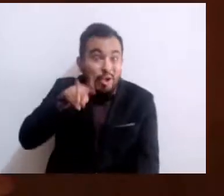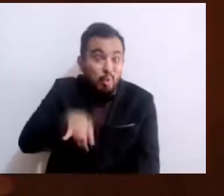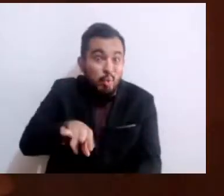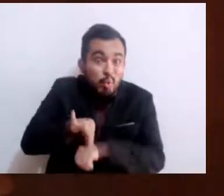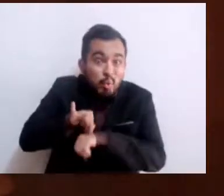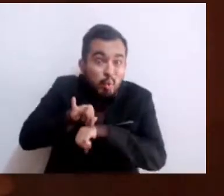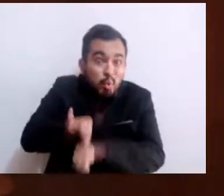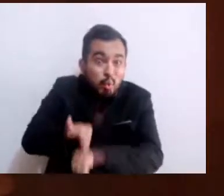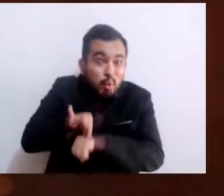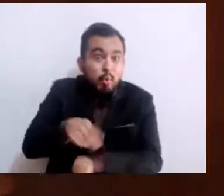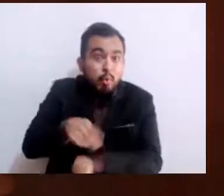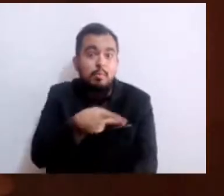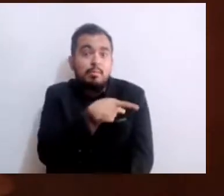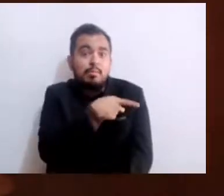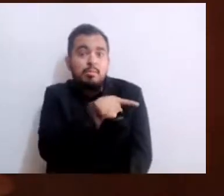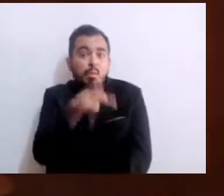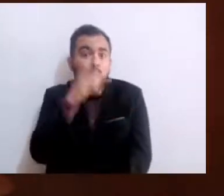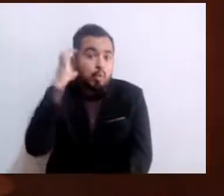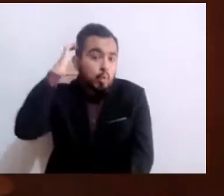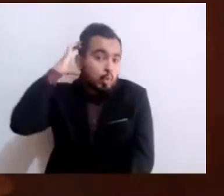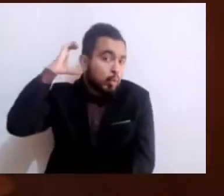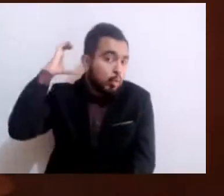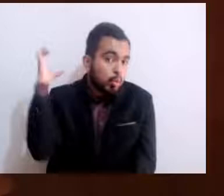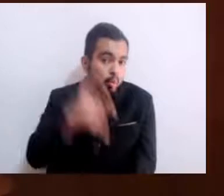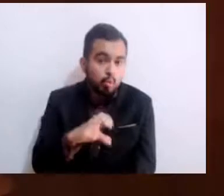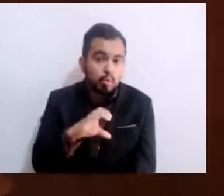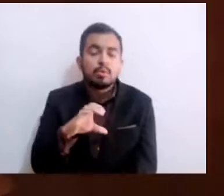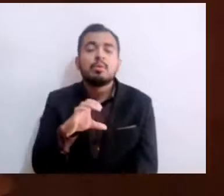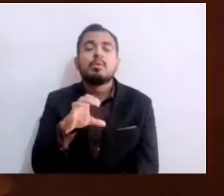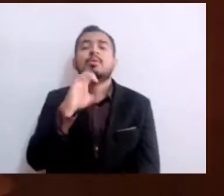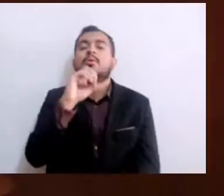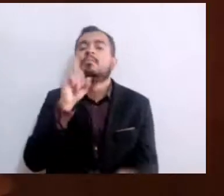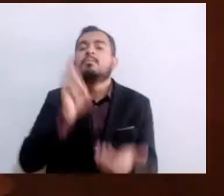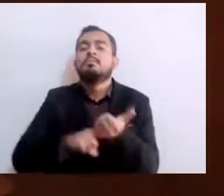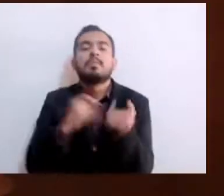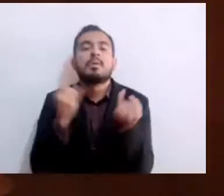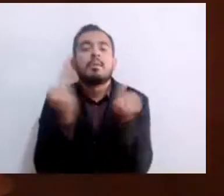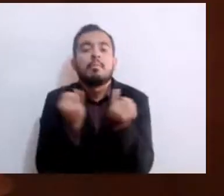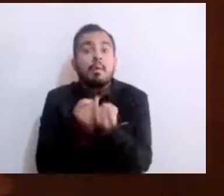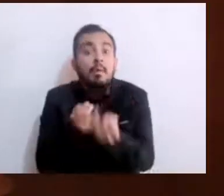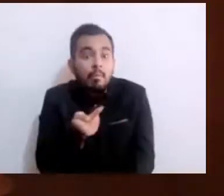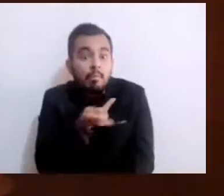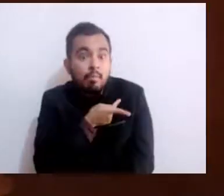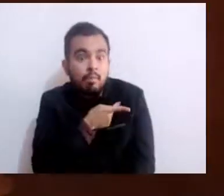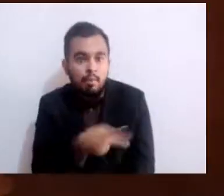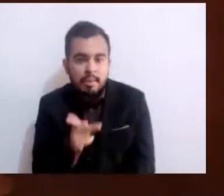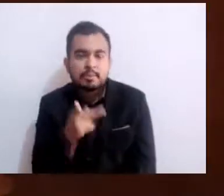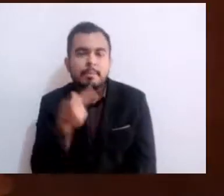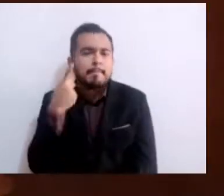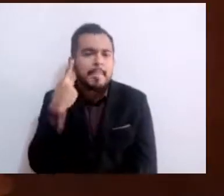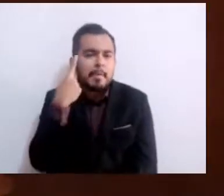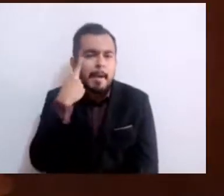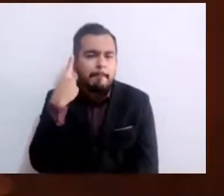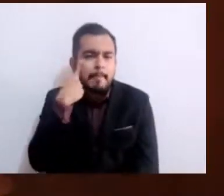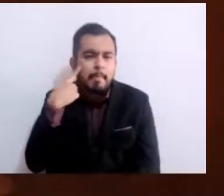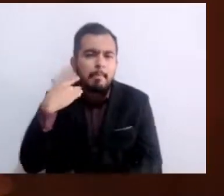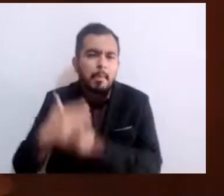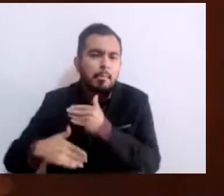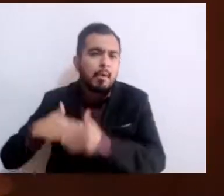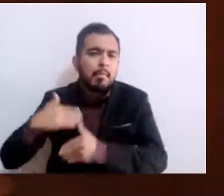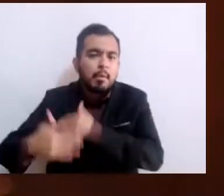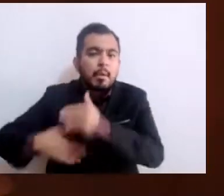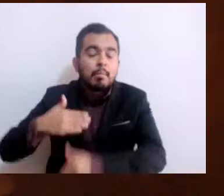extrema y pobreza como en un inicio se planteó, pero que al paso de los años ha cambiado la